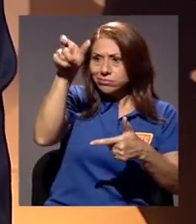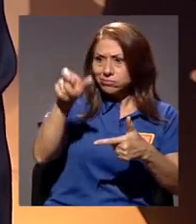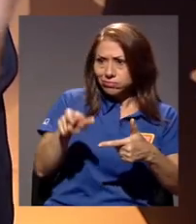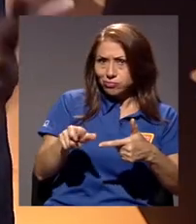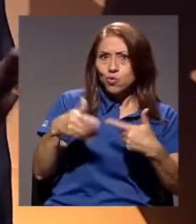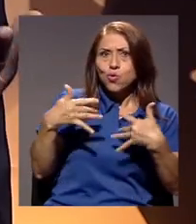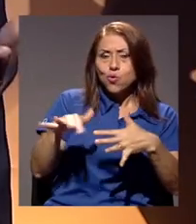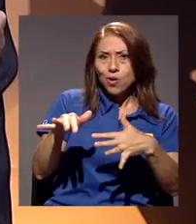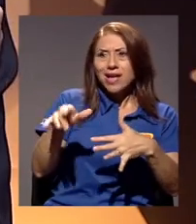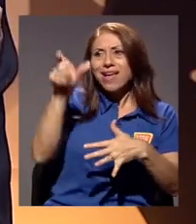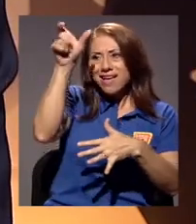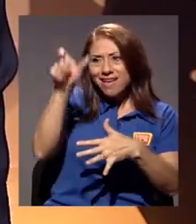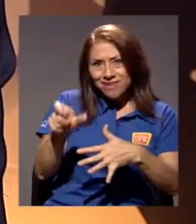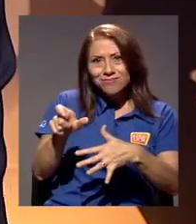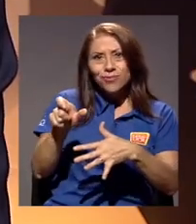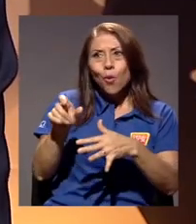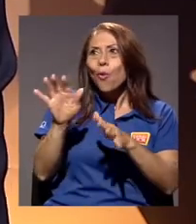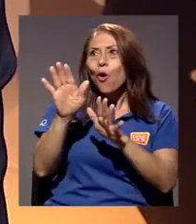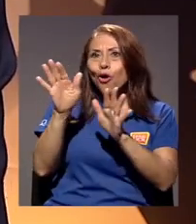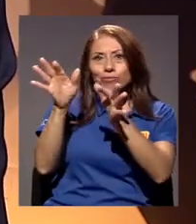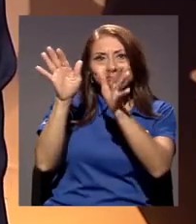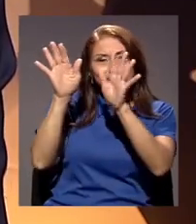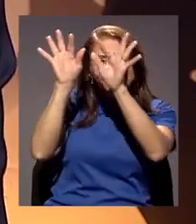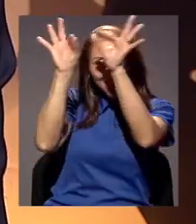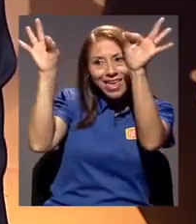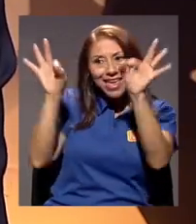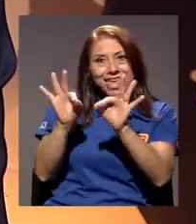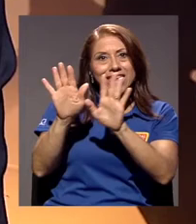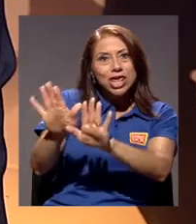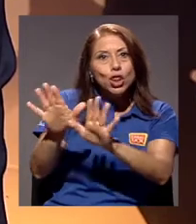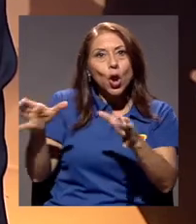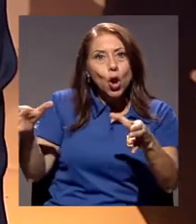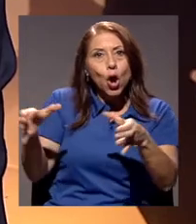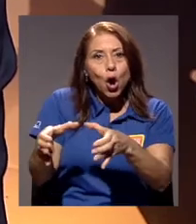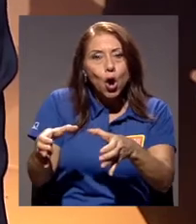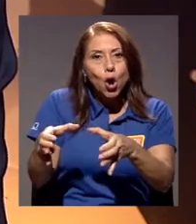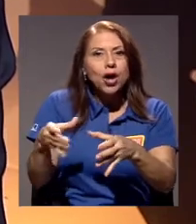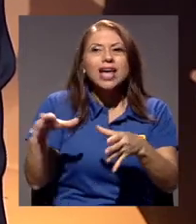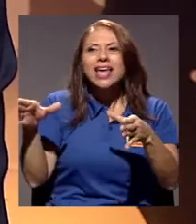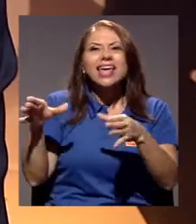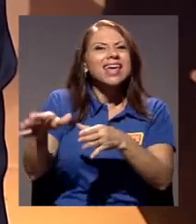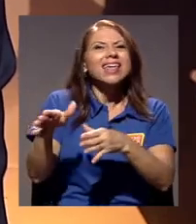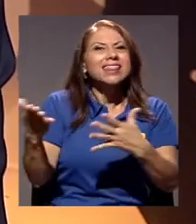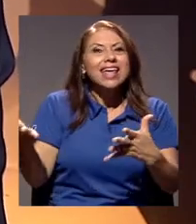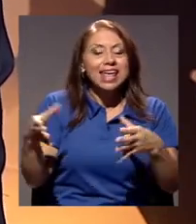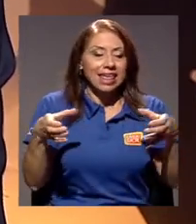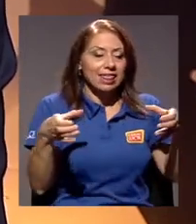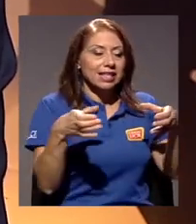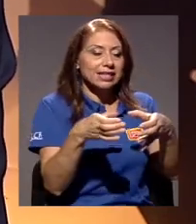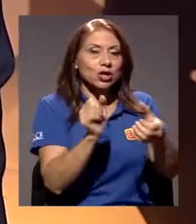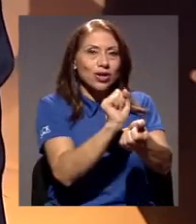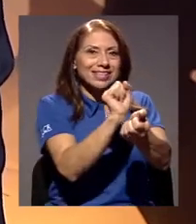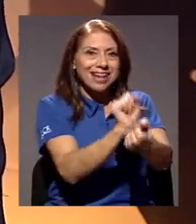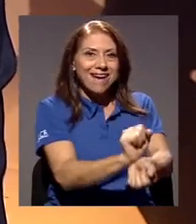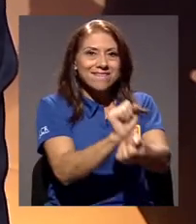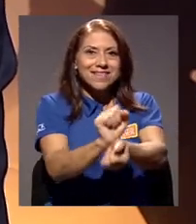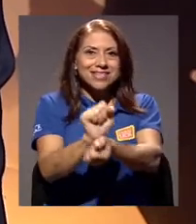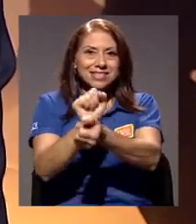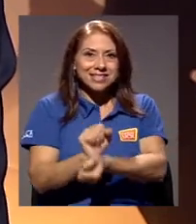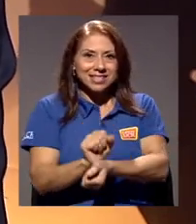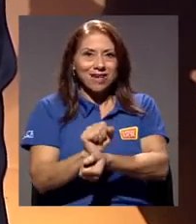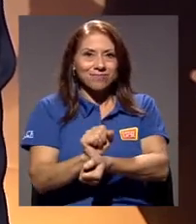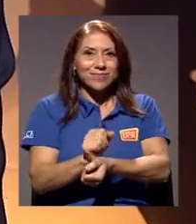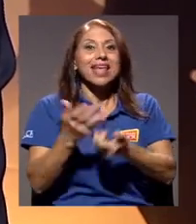sector esclavista y del sector digamos que estaba en la